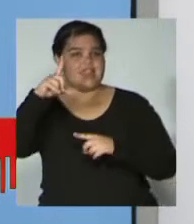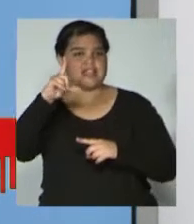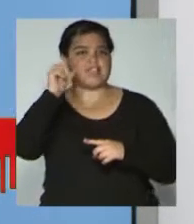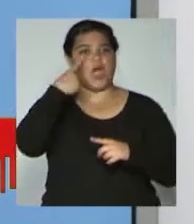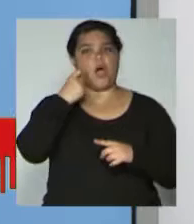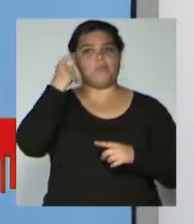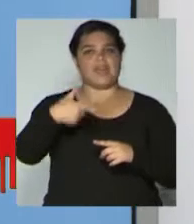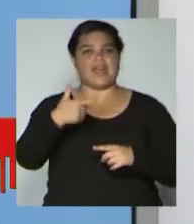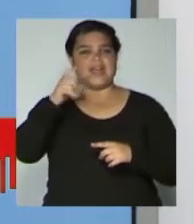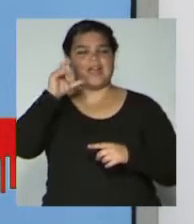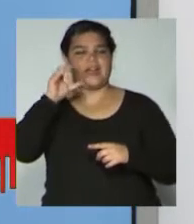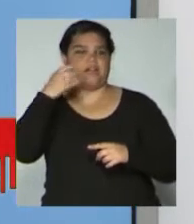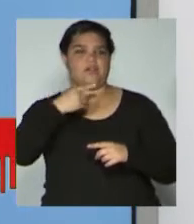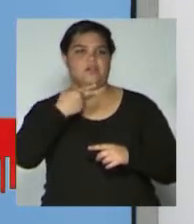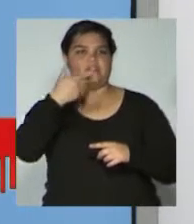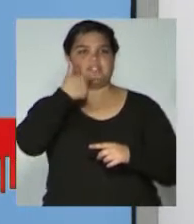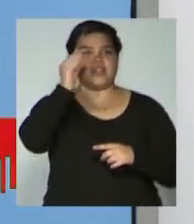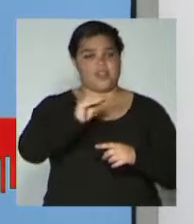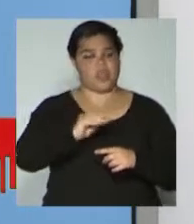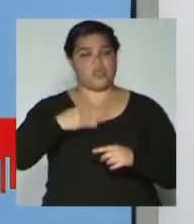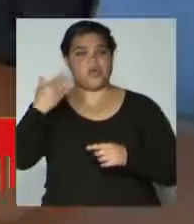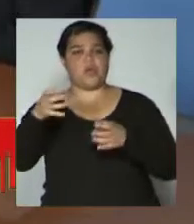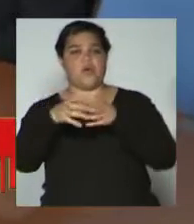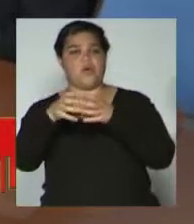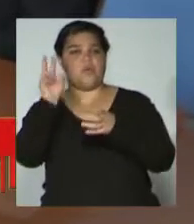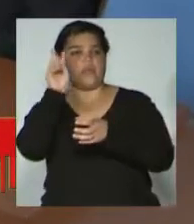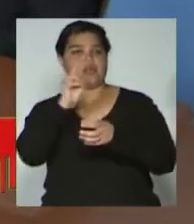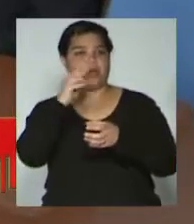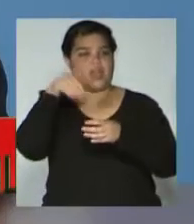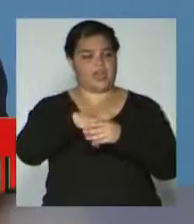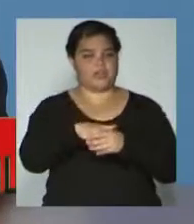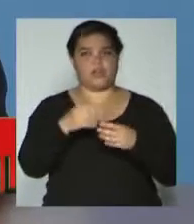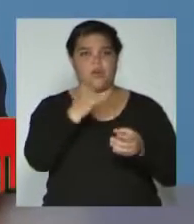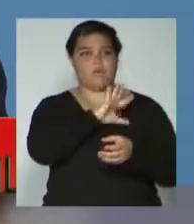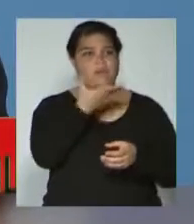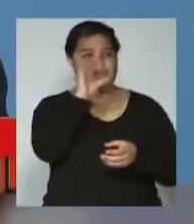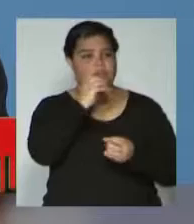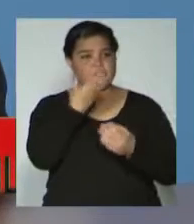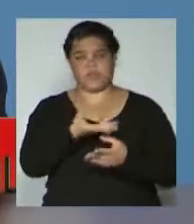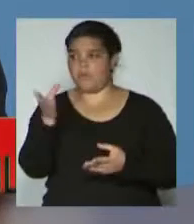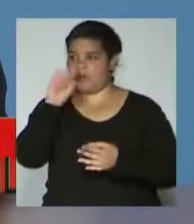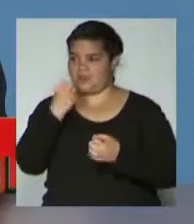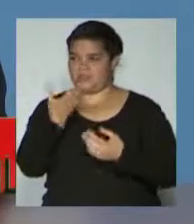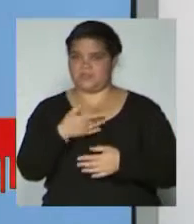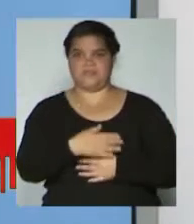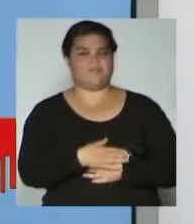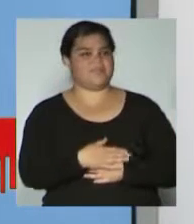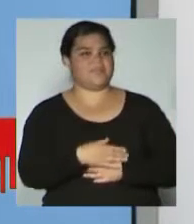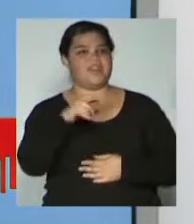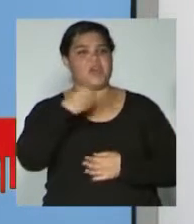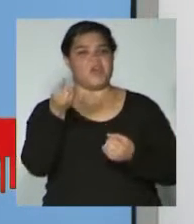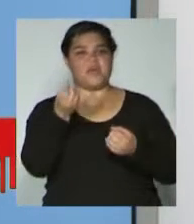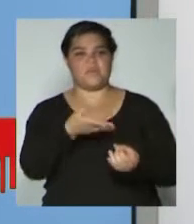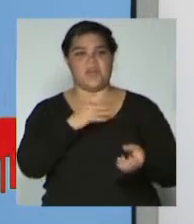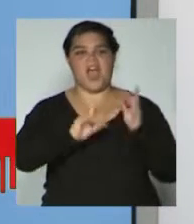nacional por el Frente para la Victoria. Omar, buenas noches, ¿cómo andás? Buenas noches, ¿cómo están ustedes? Muy bien, gracias por venir. Un gusto. Omar, bueno, ¿qué propuestas